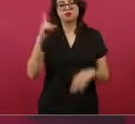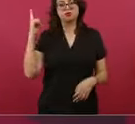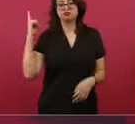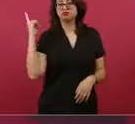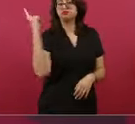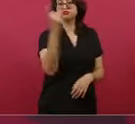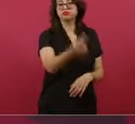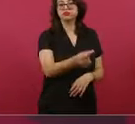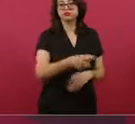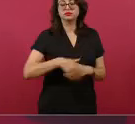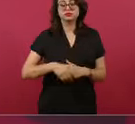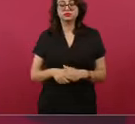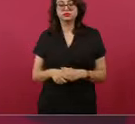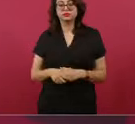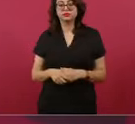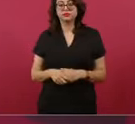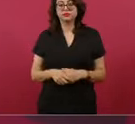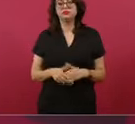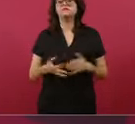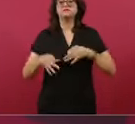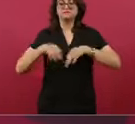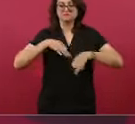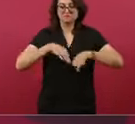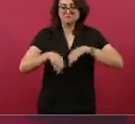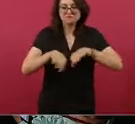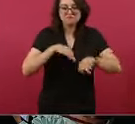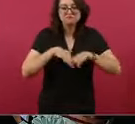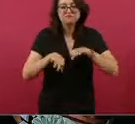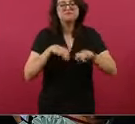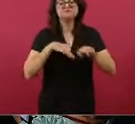Y allá salen adelante,